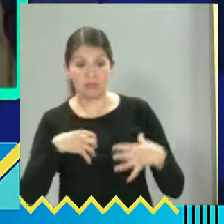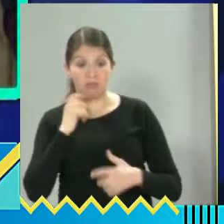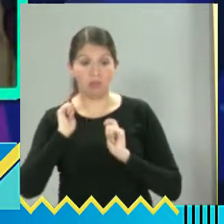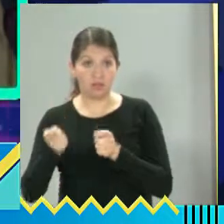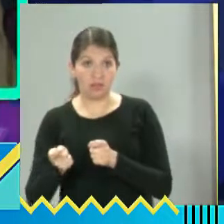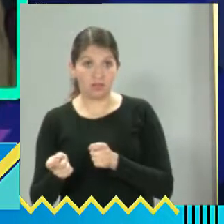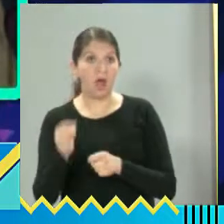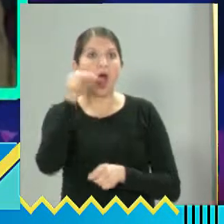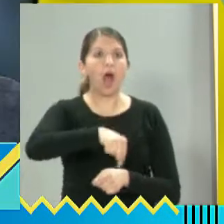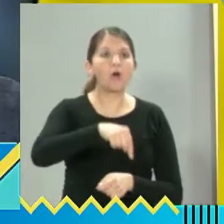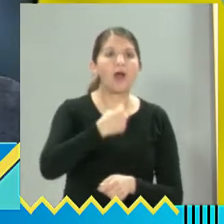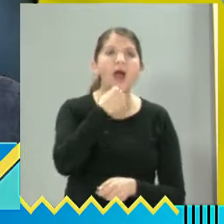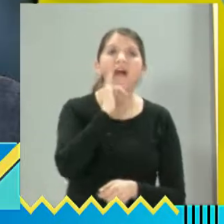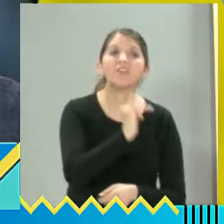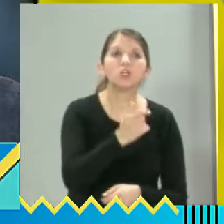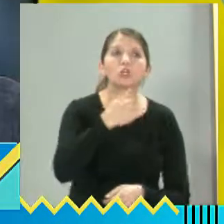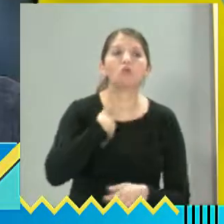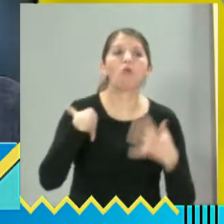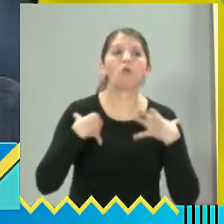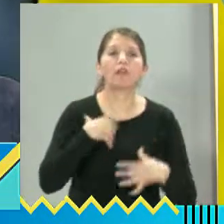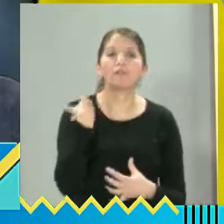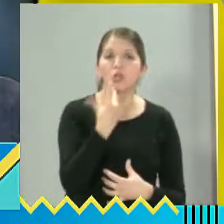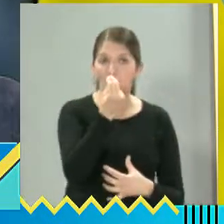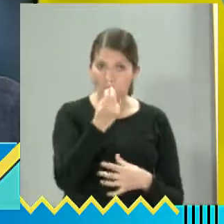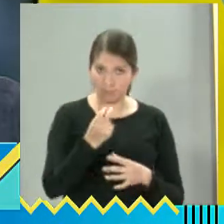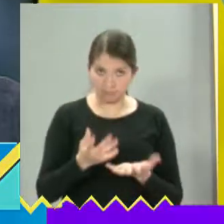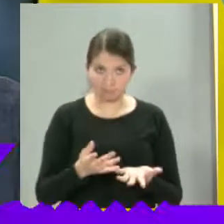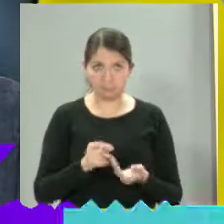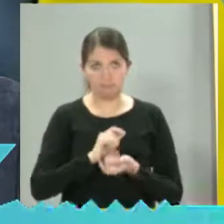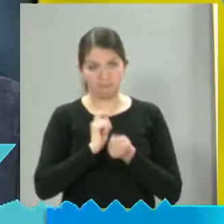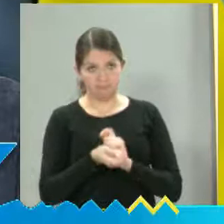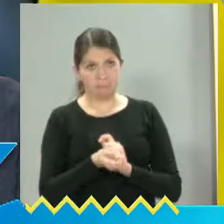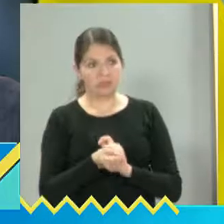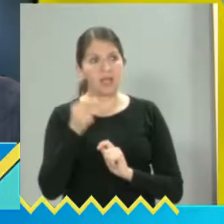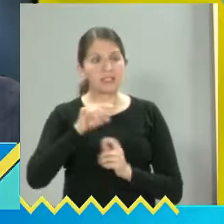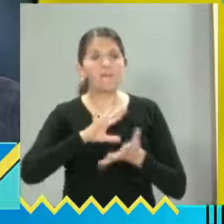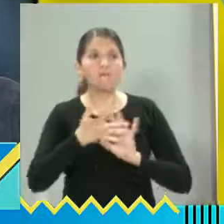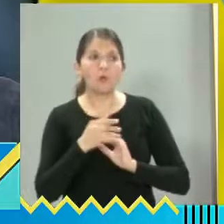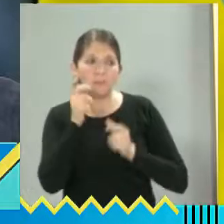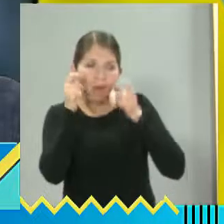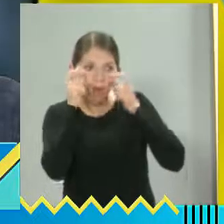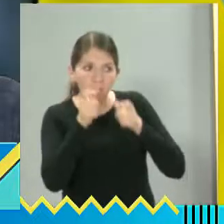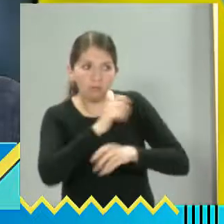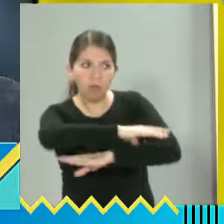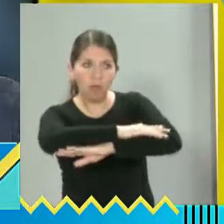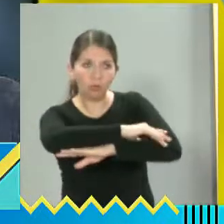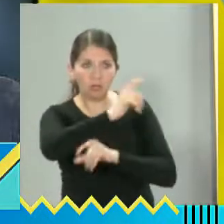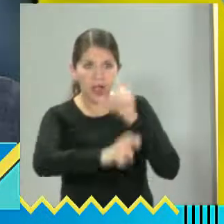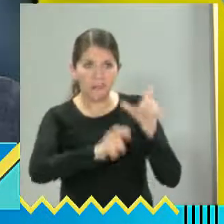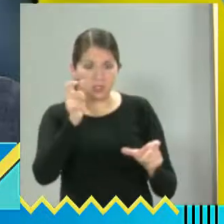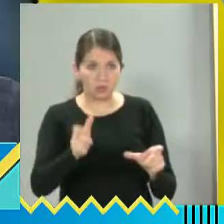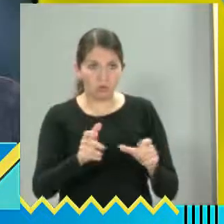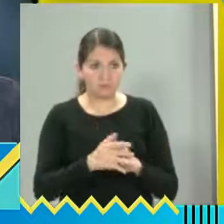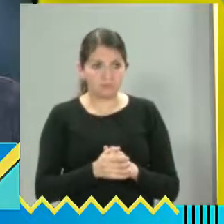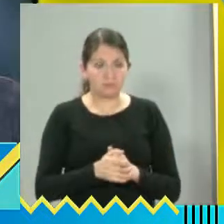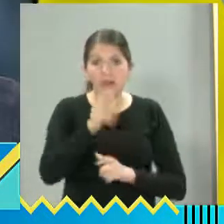a la gente hacia determinadas cuestiones que los funcionarios ven como socialmente correctas y que la